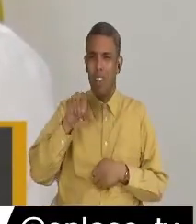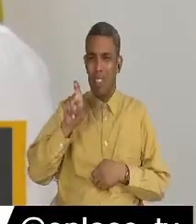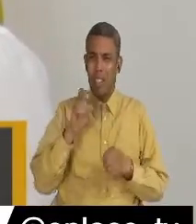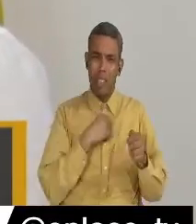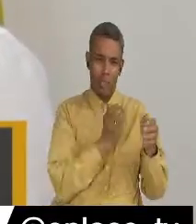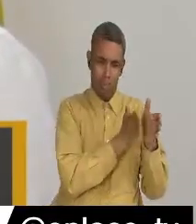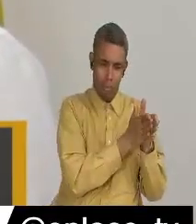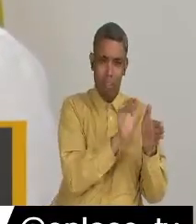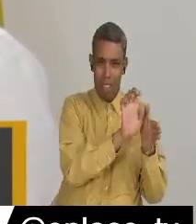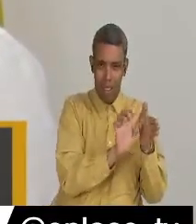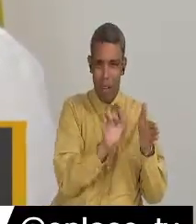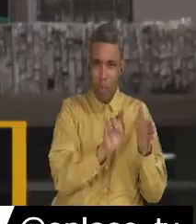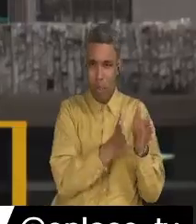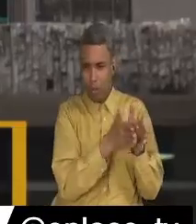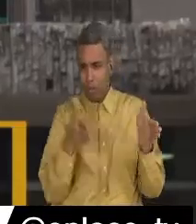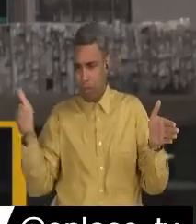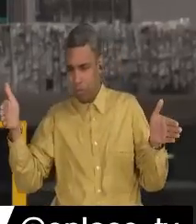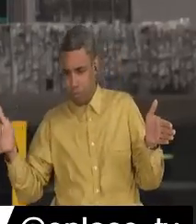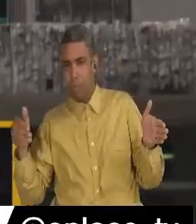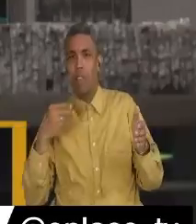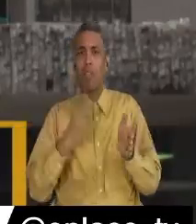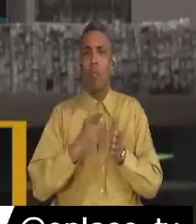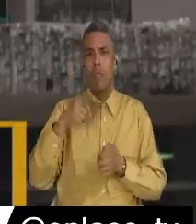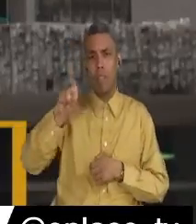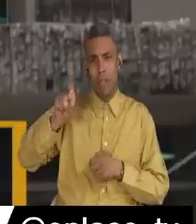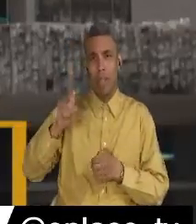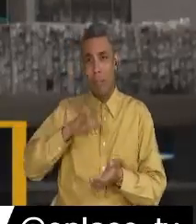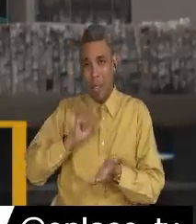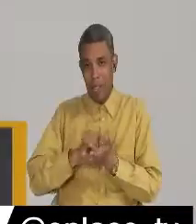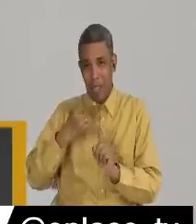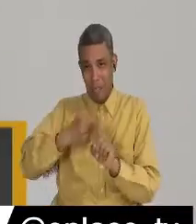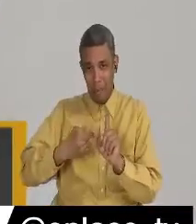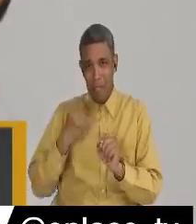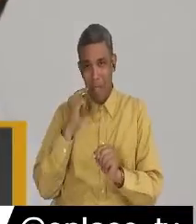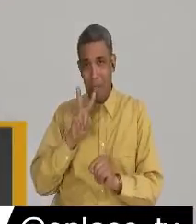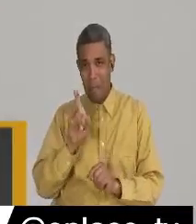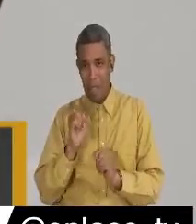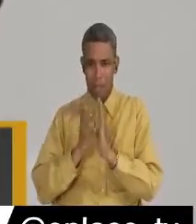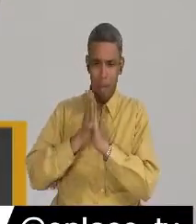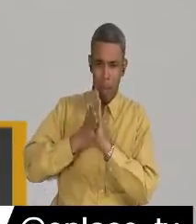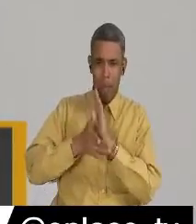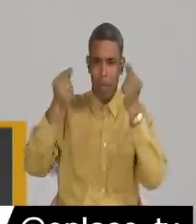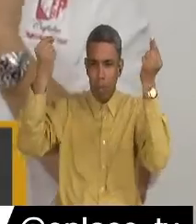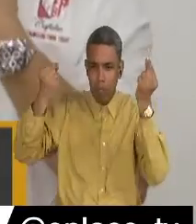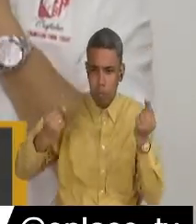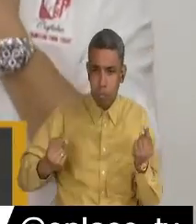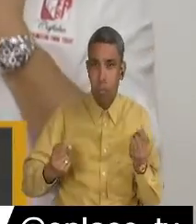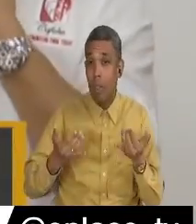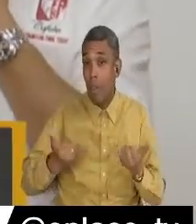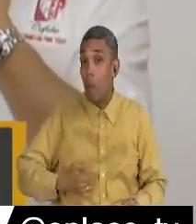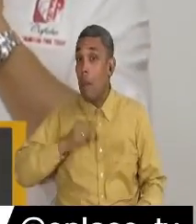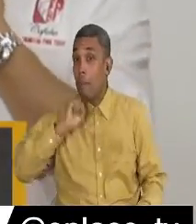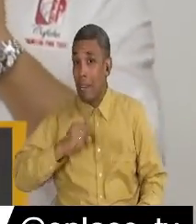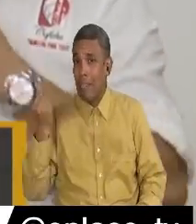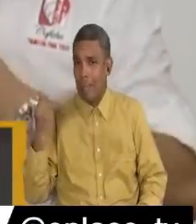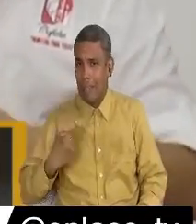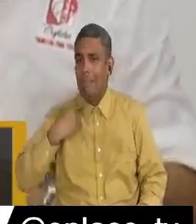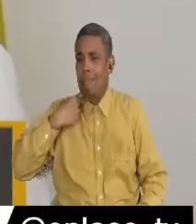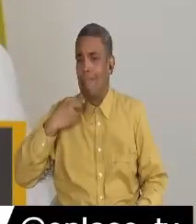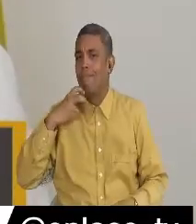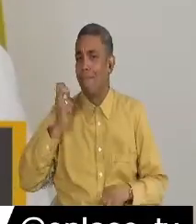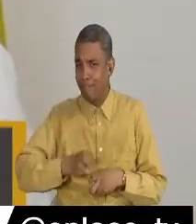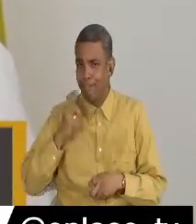balance general y de los estados financieros. En esta asamblea la administración de CAFABA presentará un informe que reflejará la crisis por la que atraviesa la ciudad de Barranca Bermeja. En